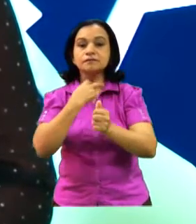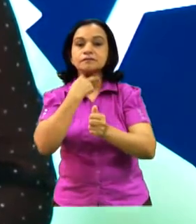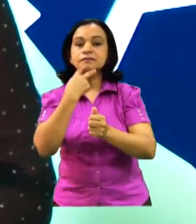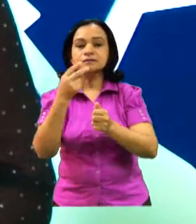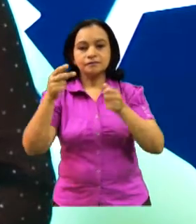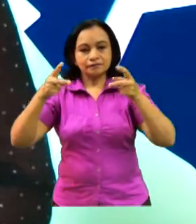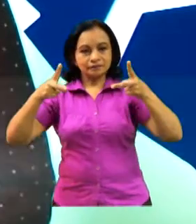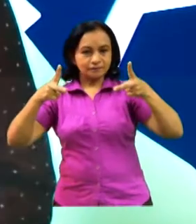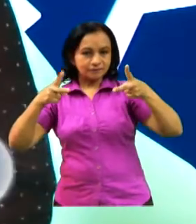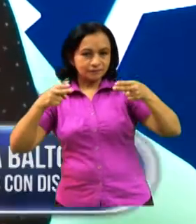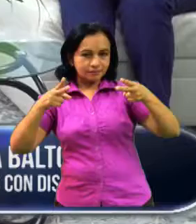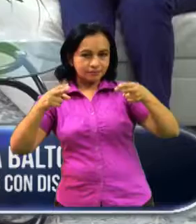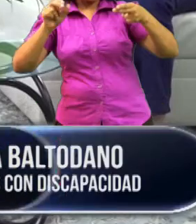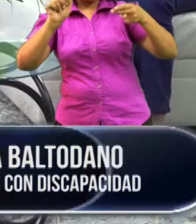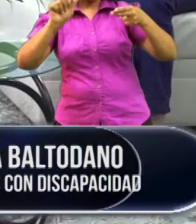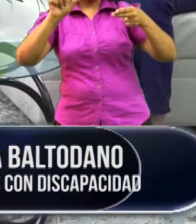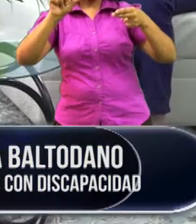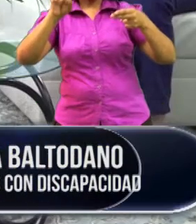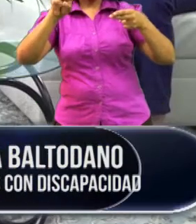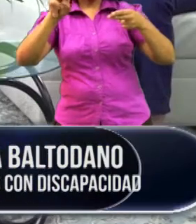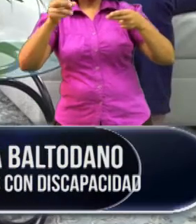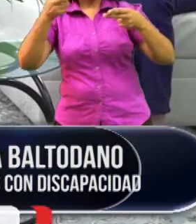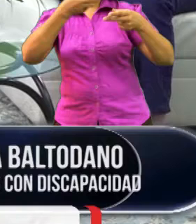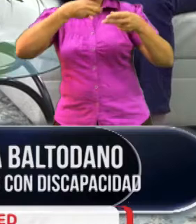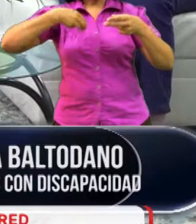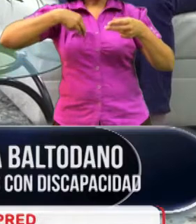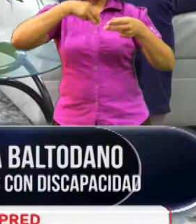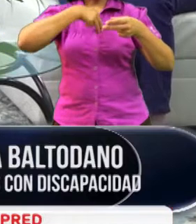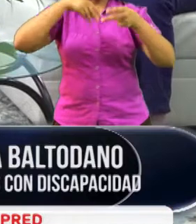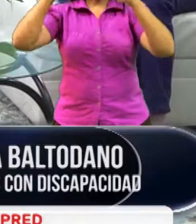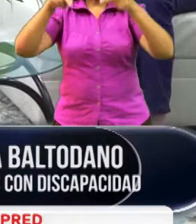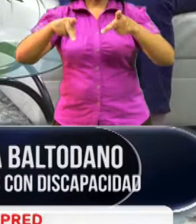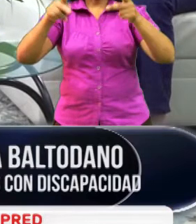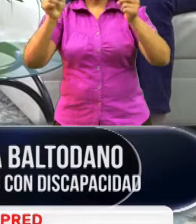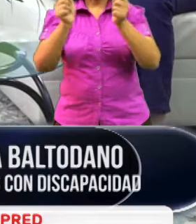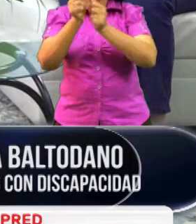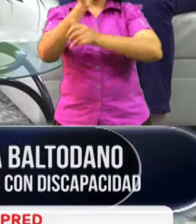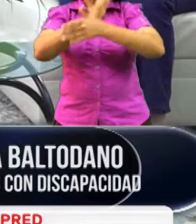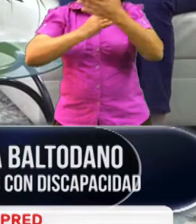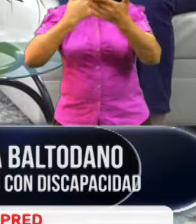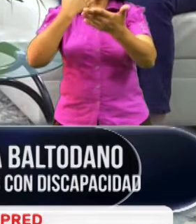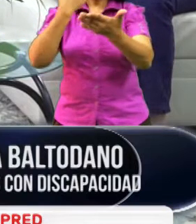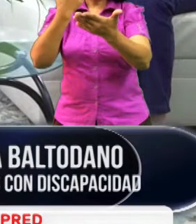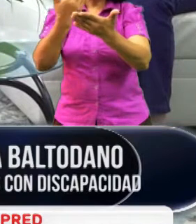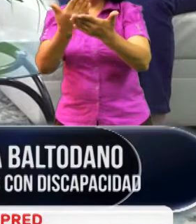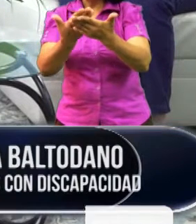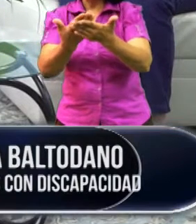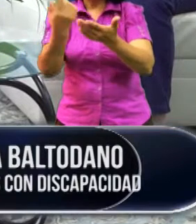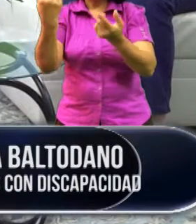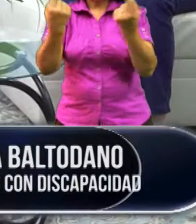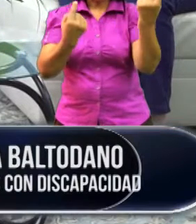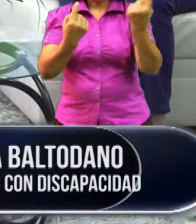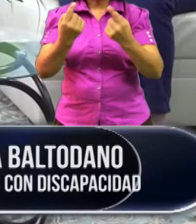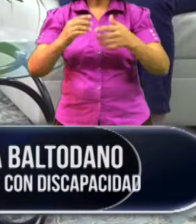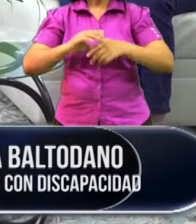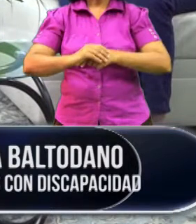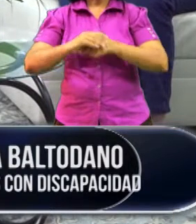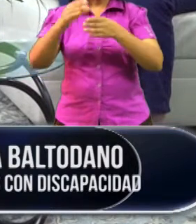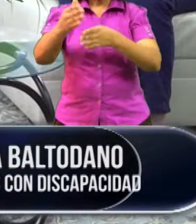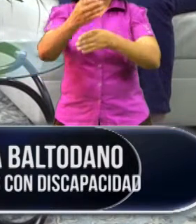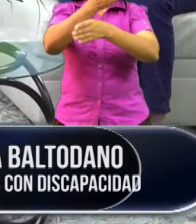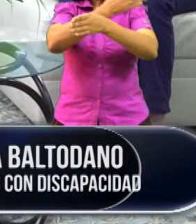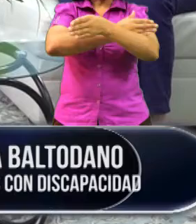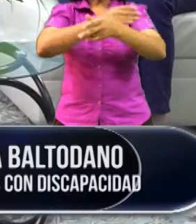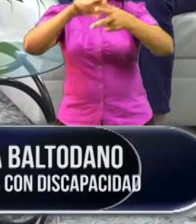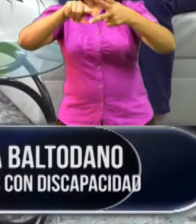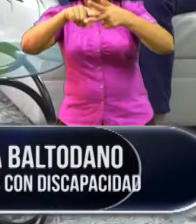compañera Almanubia Baltodano, miembro del Gabinete de las Personas con Discapacidad. Gracias por acompañarnos en el programa. Antes de